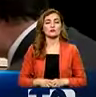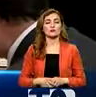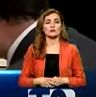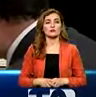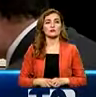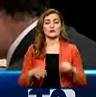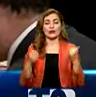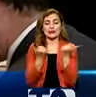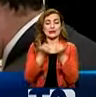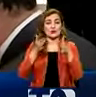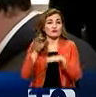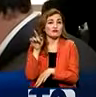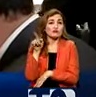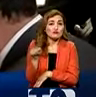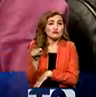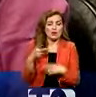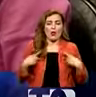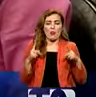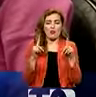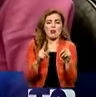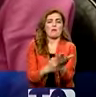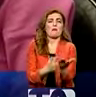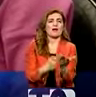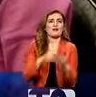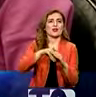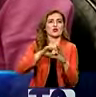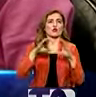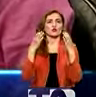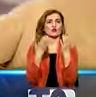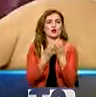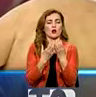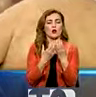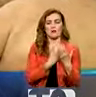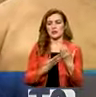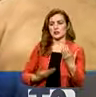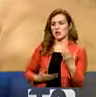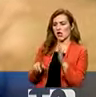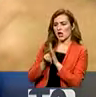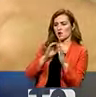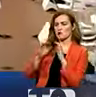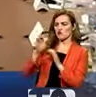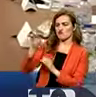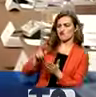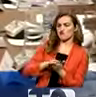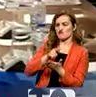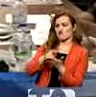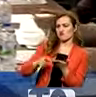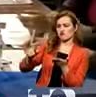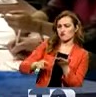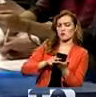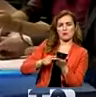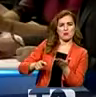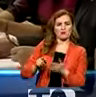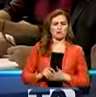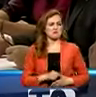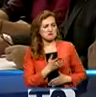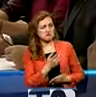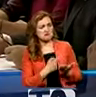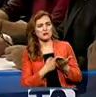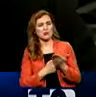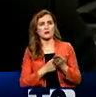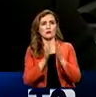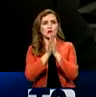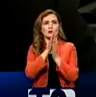Los asambleístas, mientras tanto, debatían al interior de la comisión el veto presidencial a la ley de comunicación. La sesión inició con un pedido de